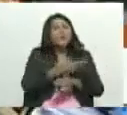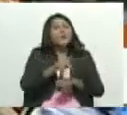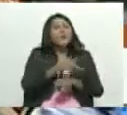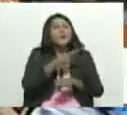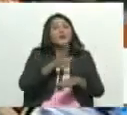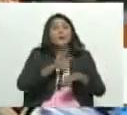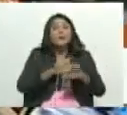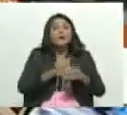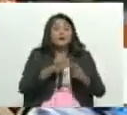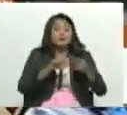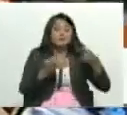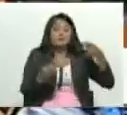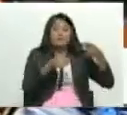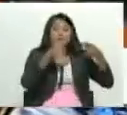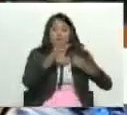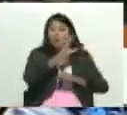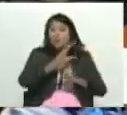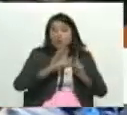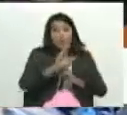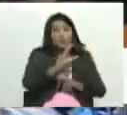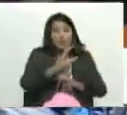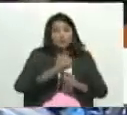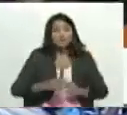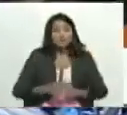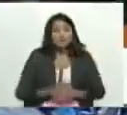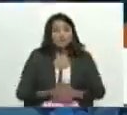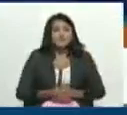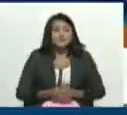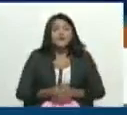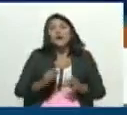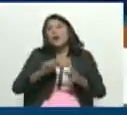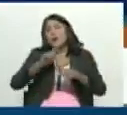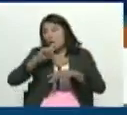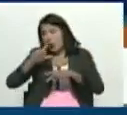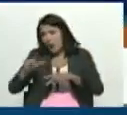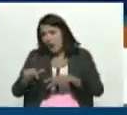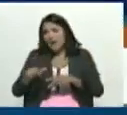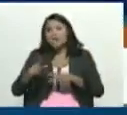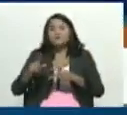la cultura después tuvo la suerte